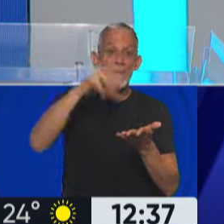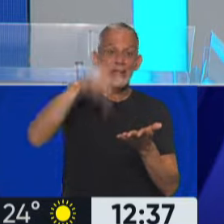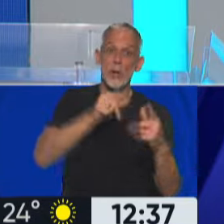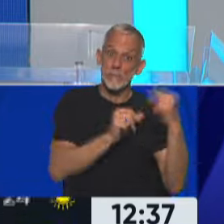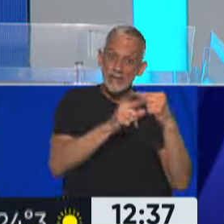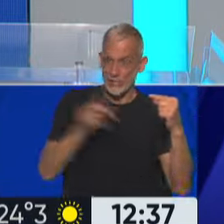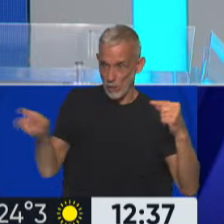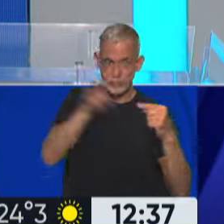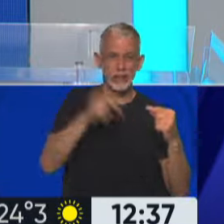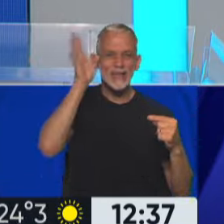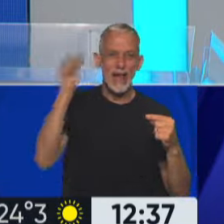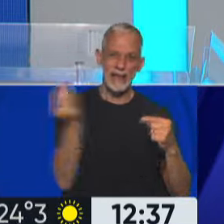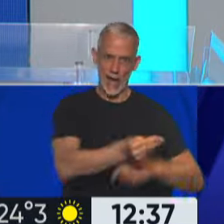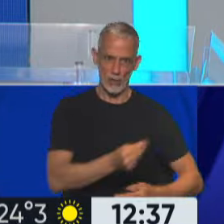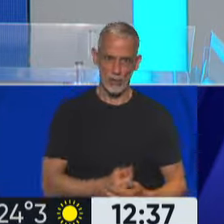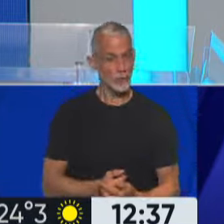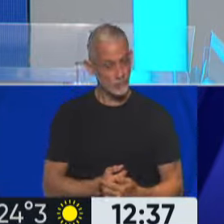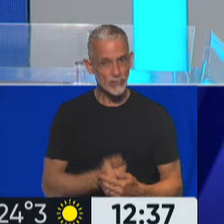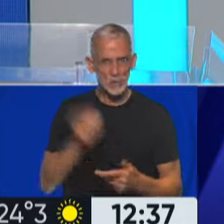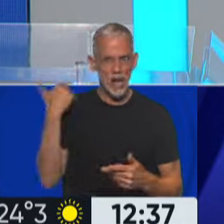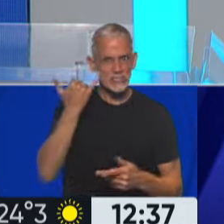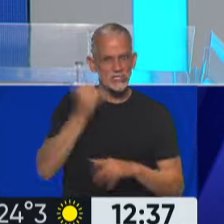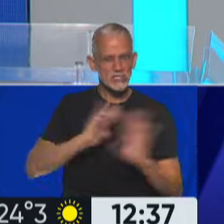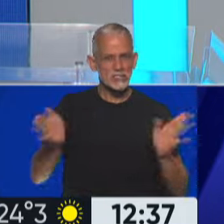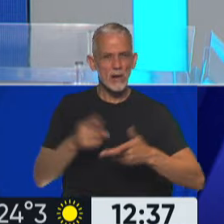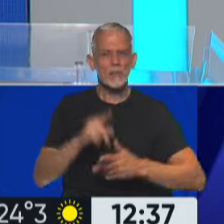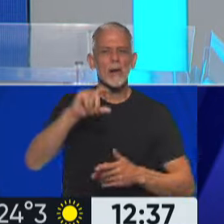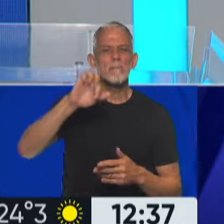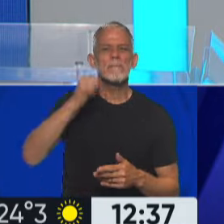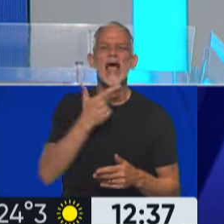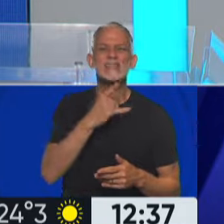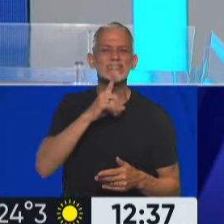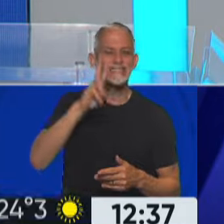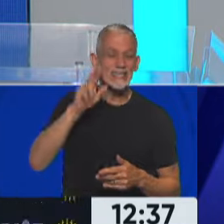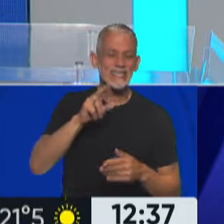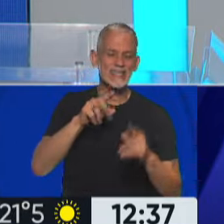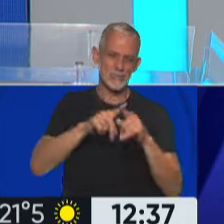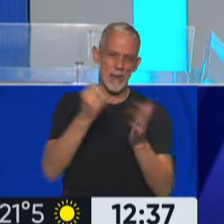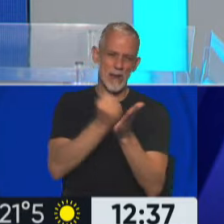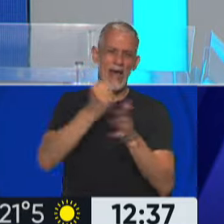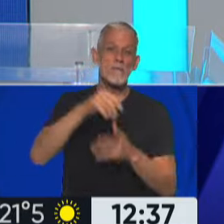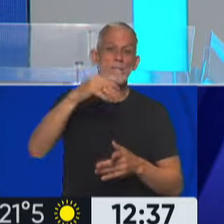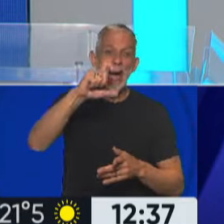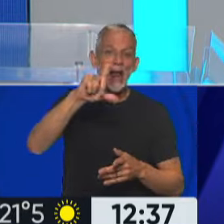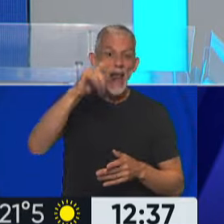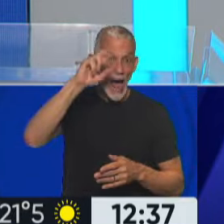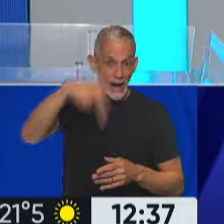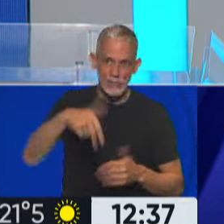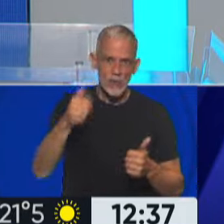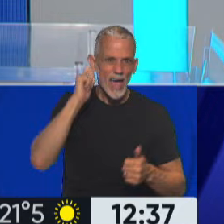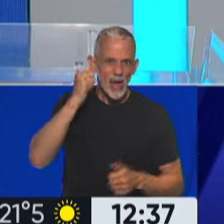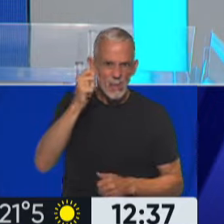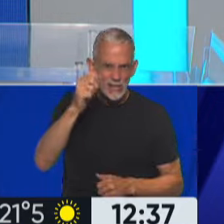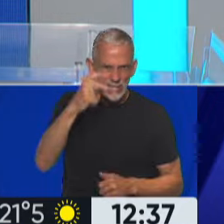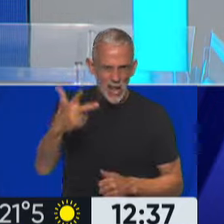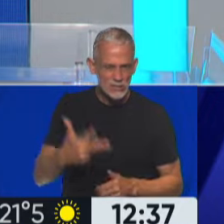Mercedes los pi en pie de pista y quedó demostrado ayer Óscar piastri con mclaren tiene 23 años solamente y es la